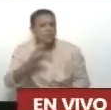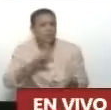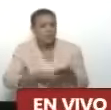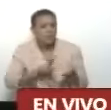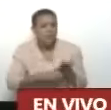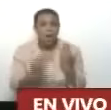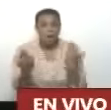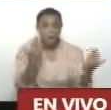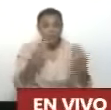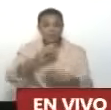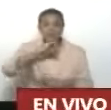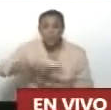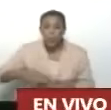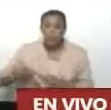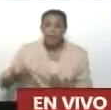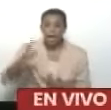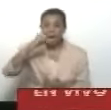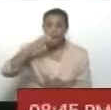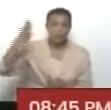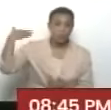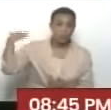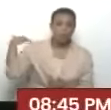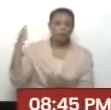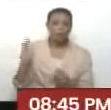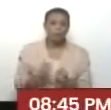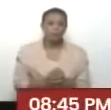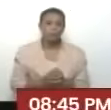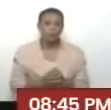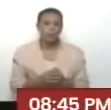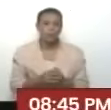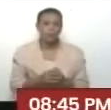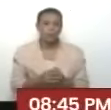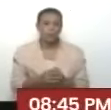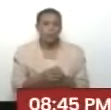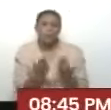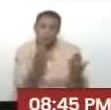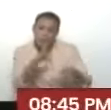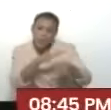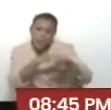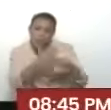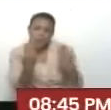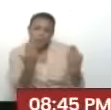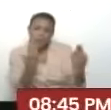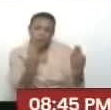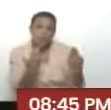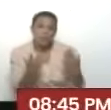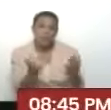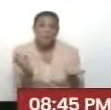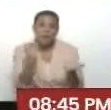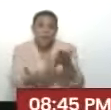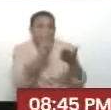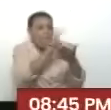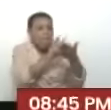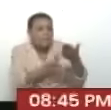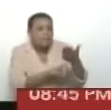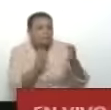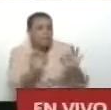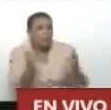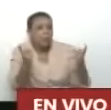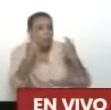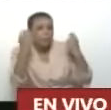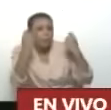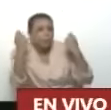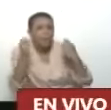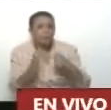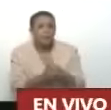una comparación histórica, presidente, y usted lo permite, una de las cosas que más releí en estos momentos de campaña